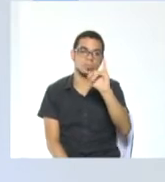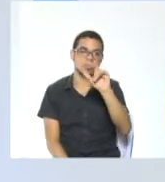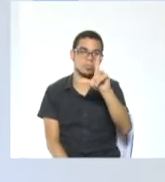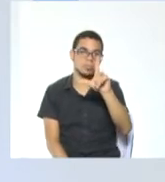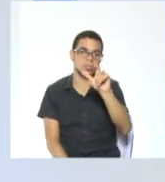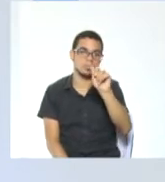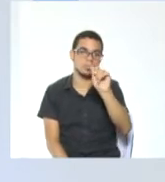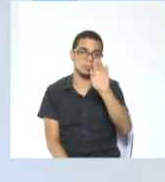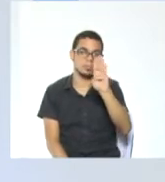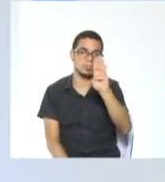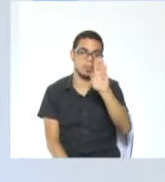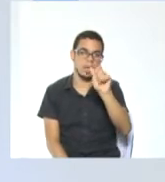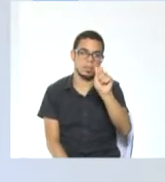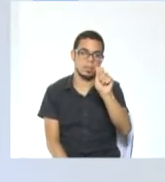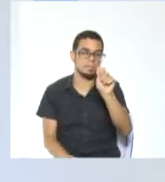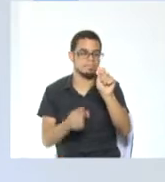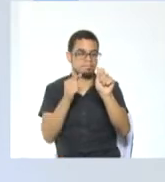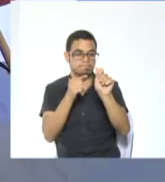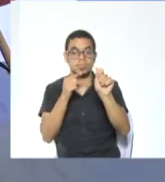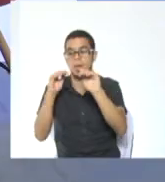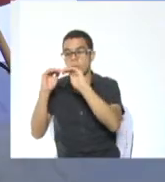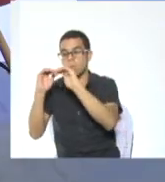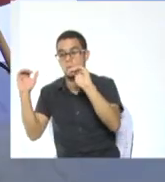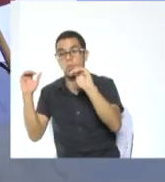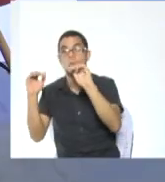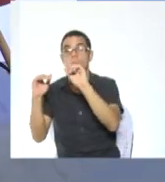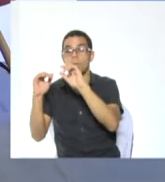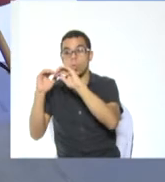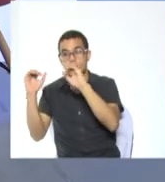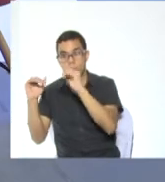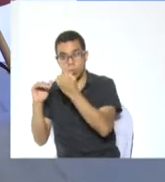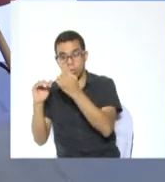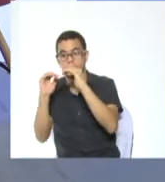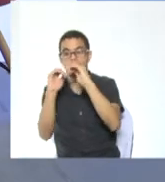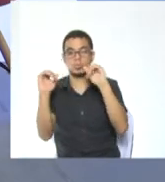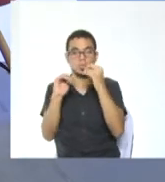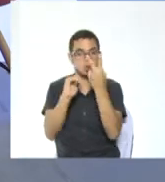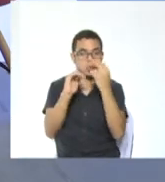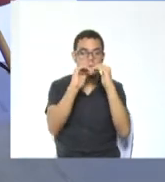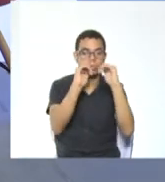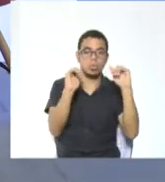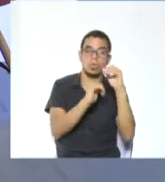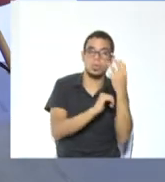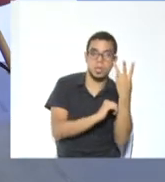tres sílabas. Si las separamos, podemos observar